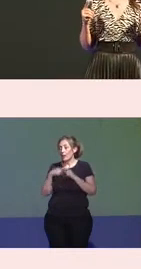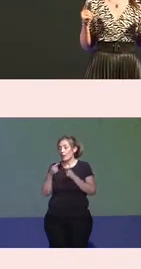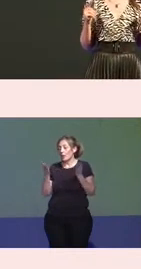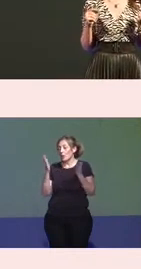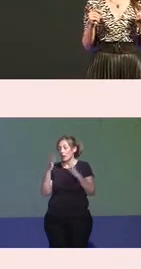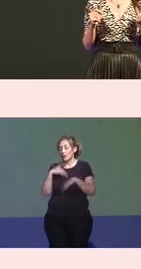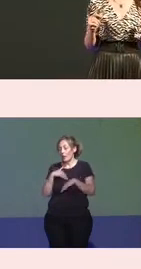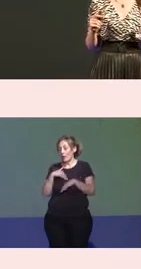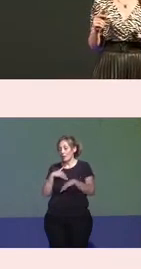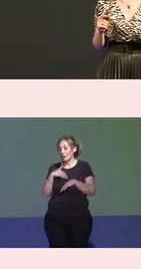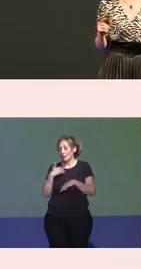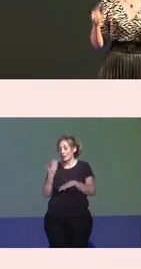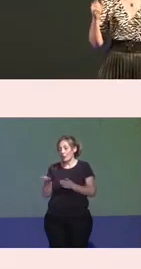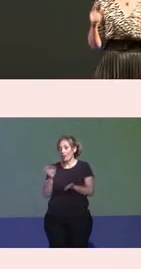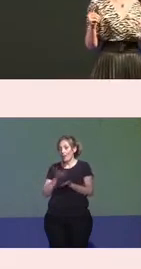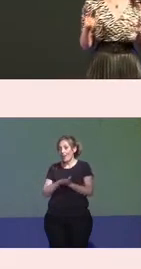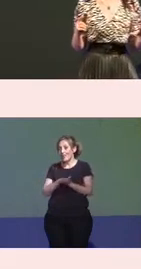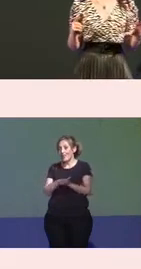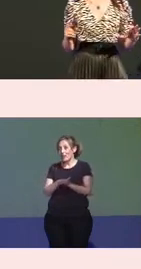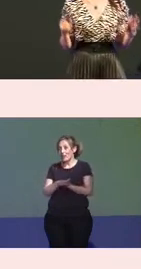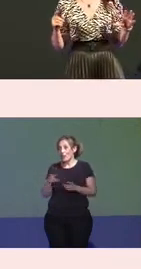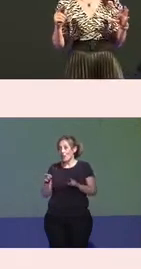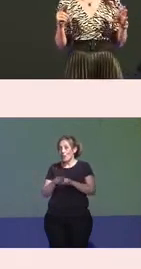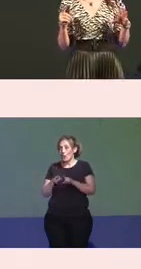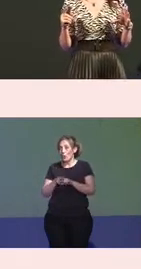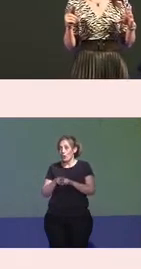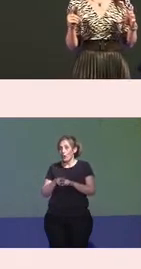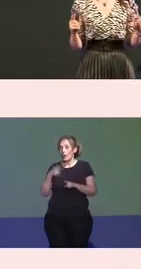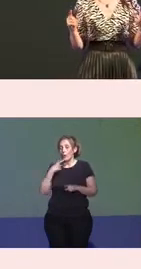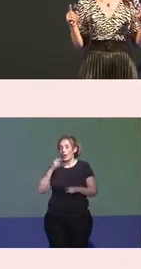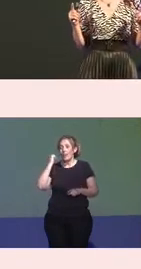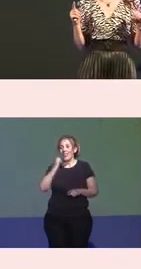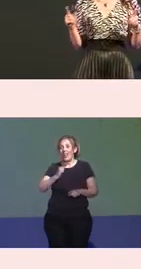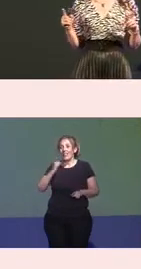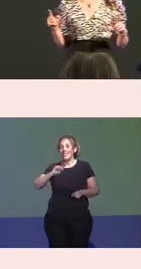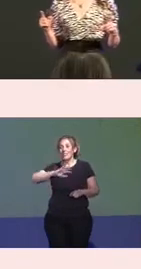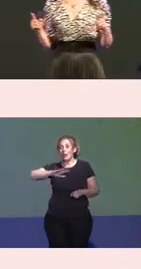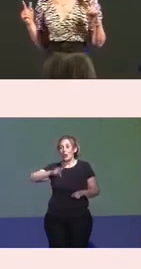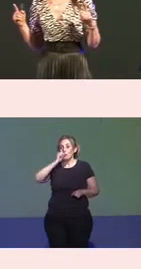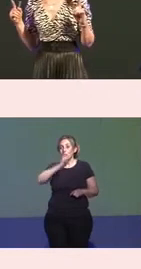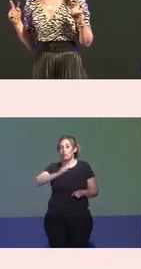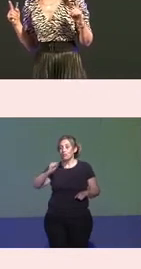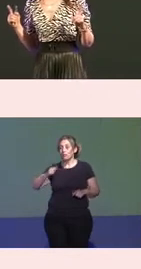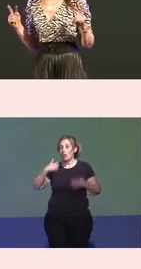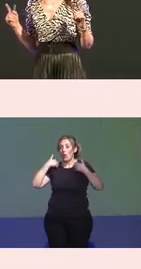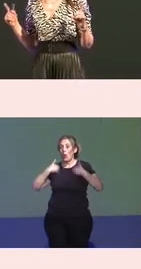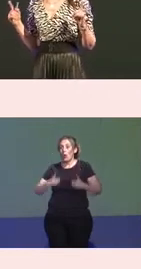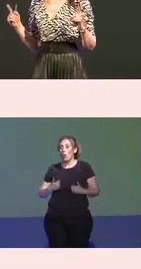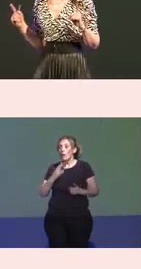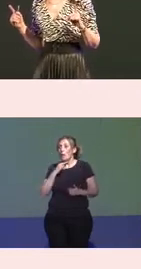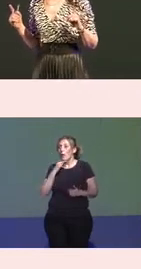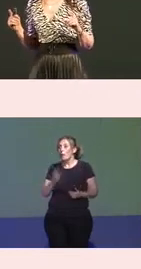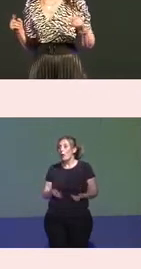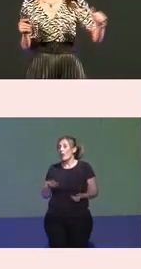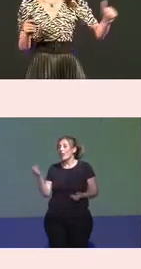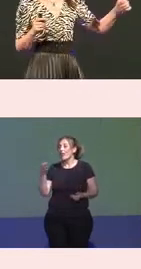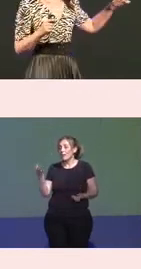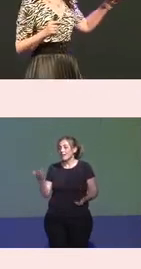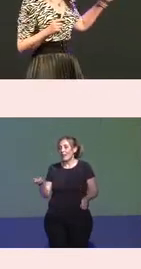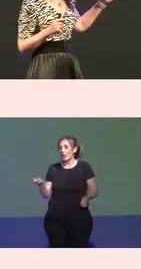aquí cuando hemos fallecido en el caso además de hechos delictivos nuestro cuerpo tiene la última Voz De qué fue lo que nos